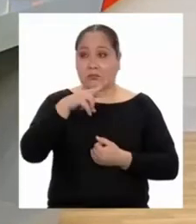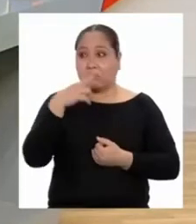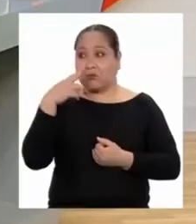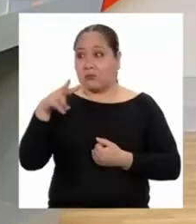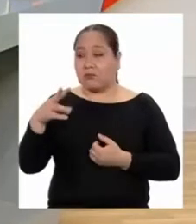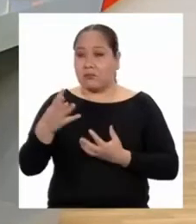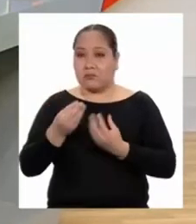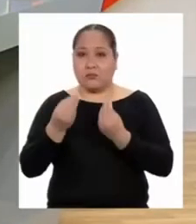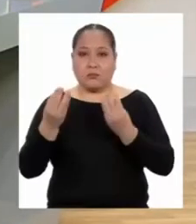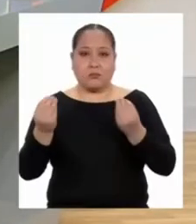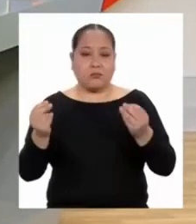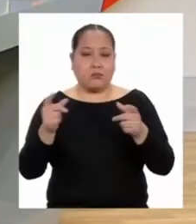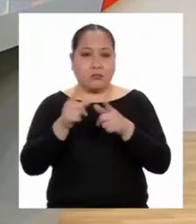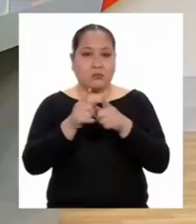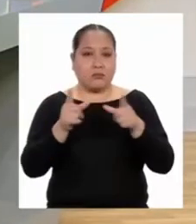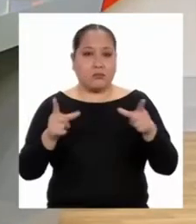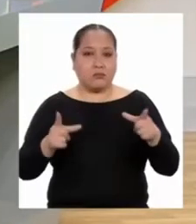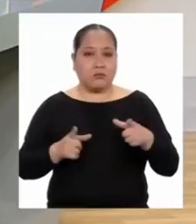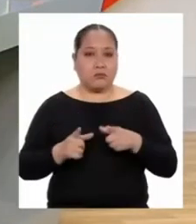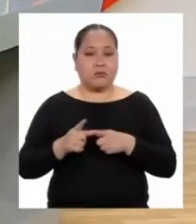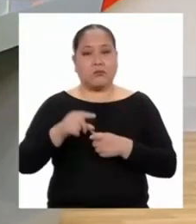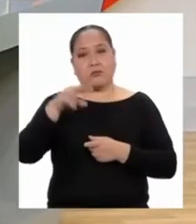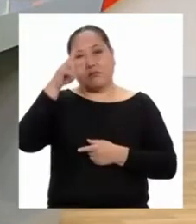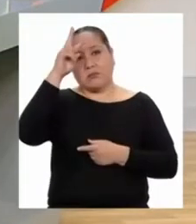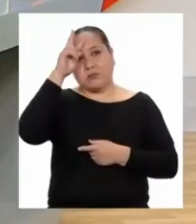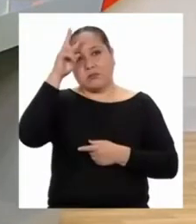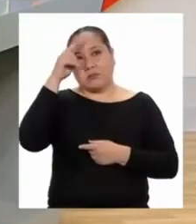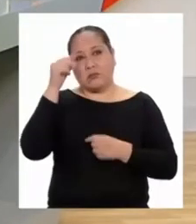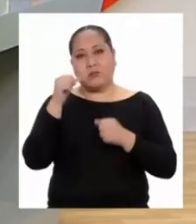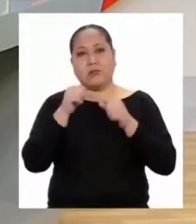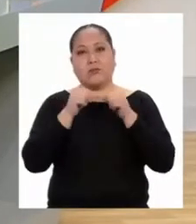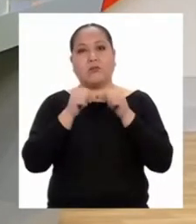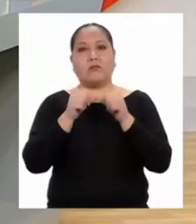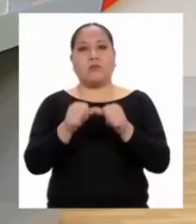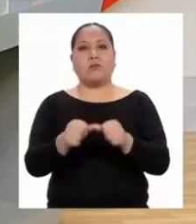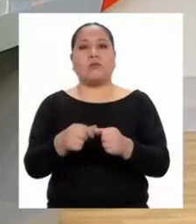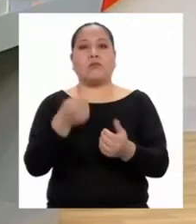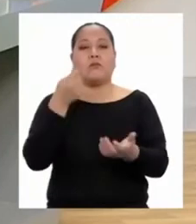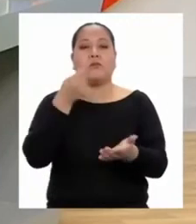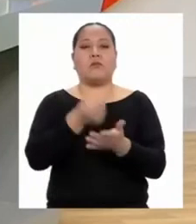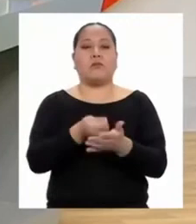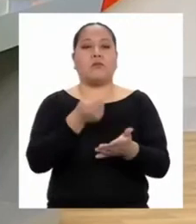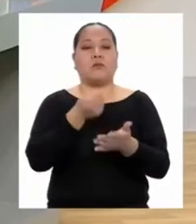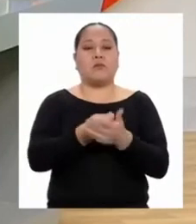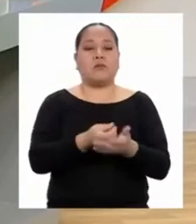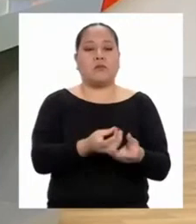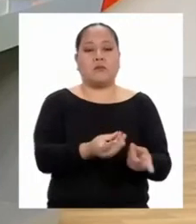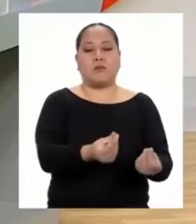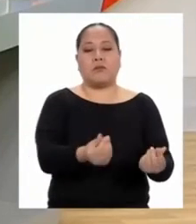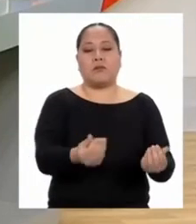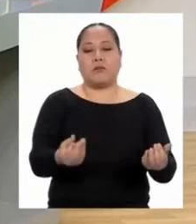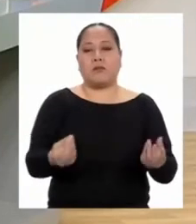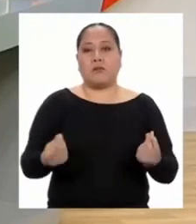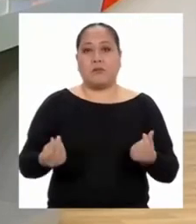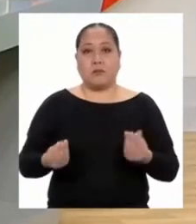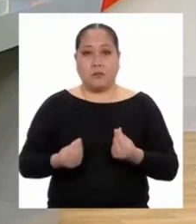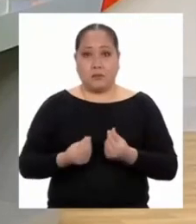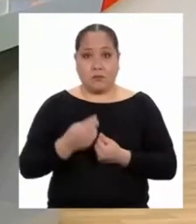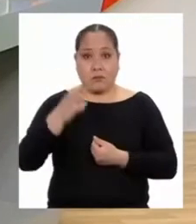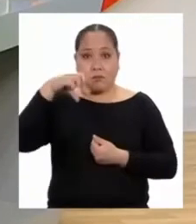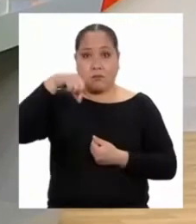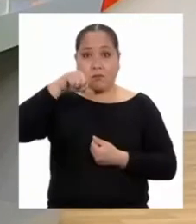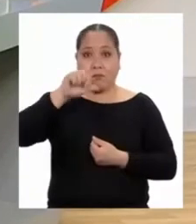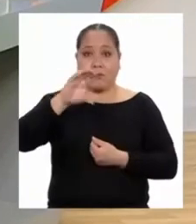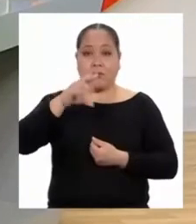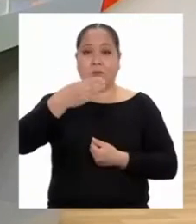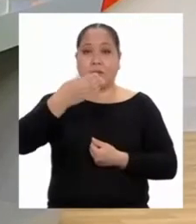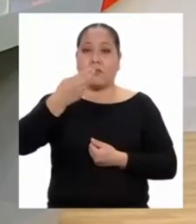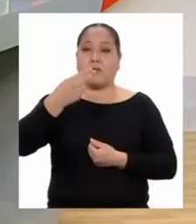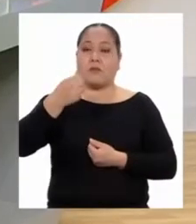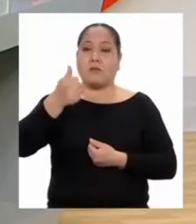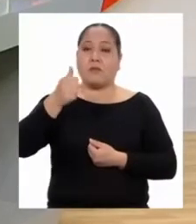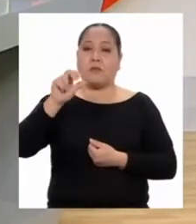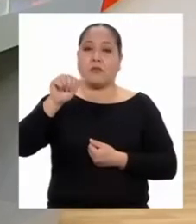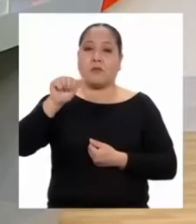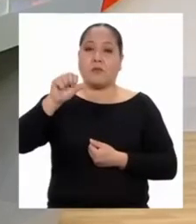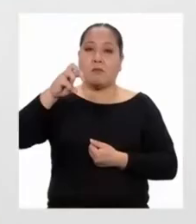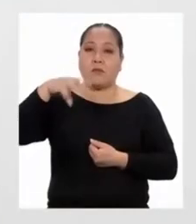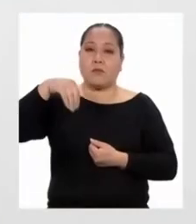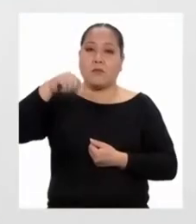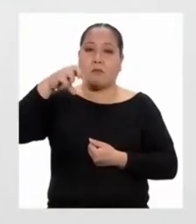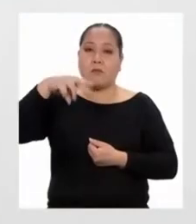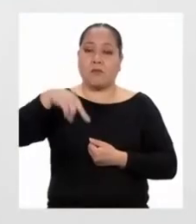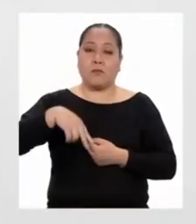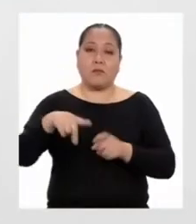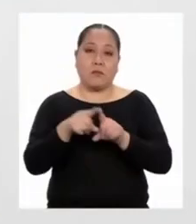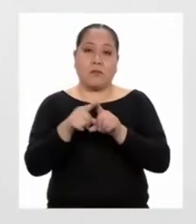muchos lugares del Perú se mantiene la costumbre del pago a la tierra, o la Pachamama, y a la vez se realizan rezos